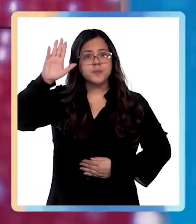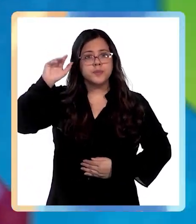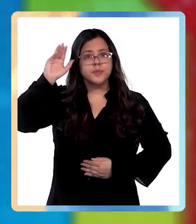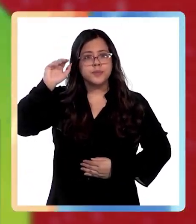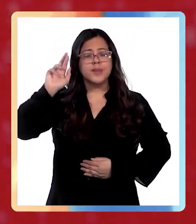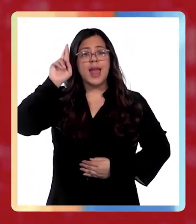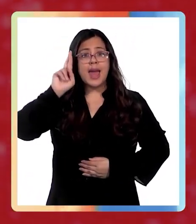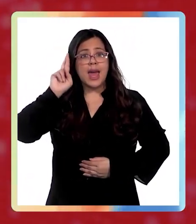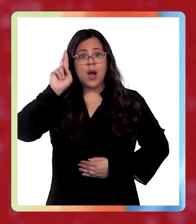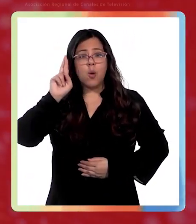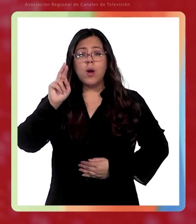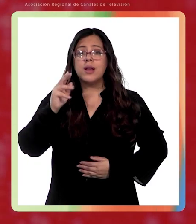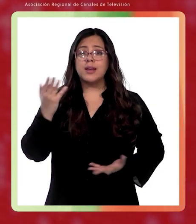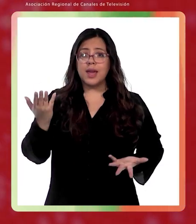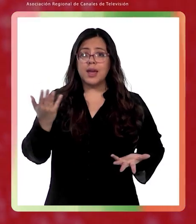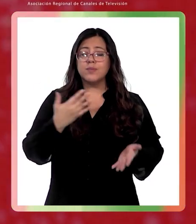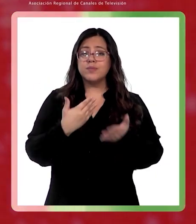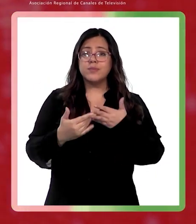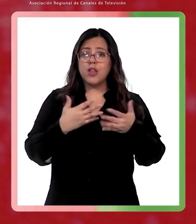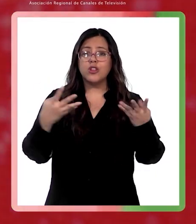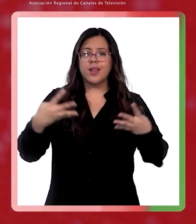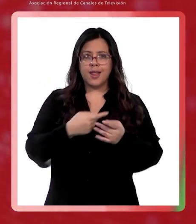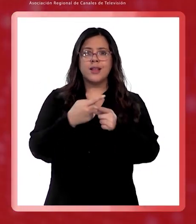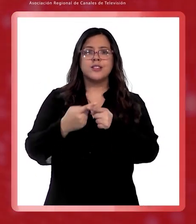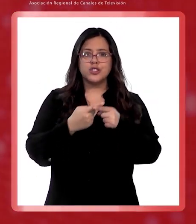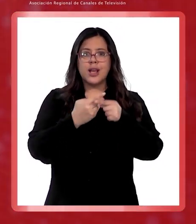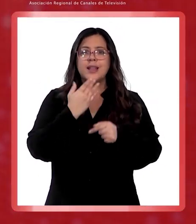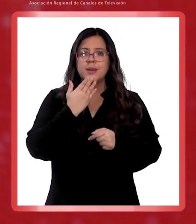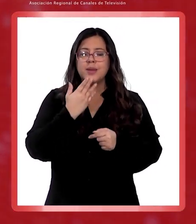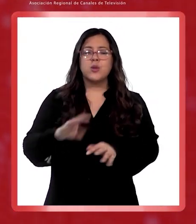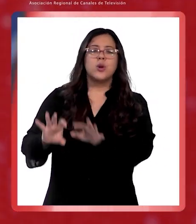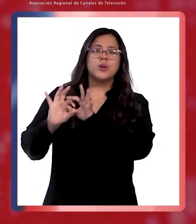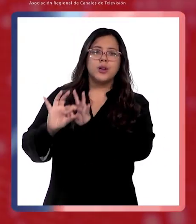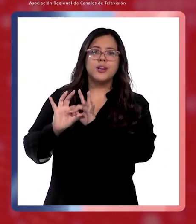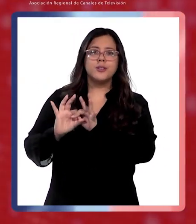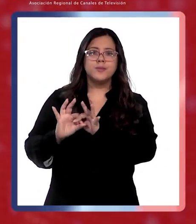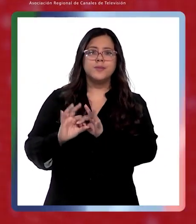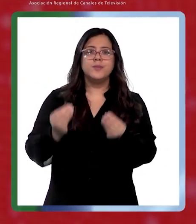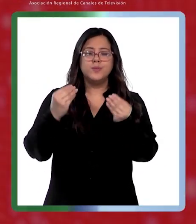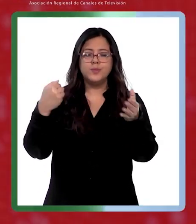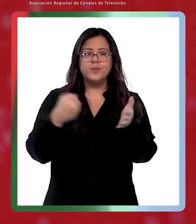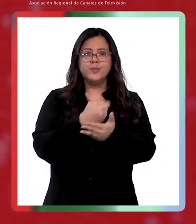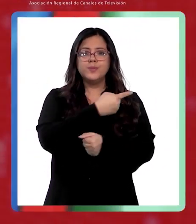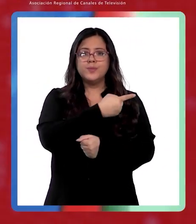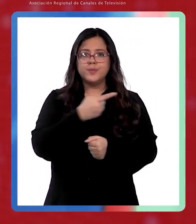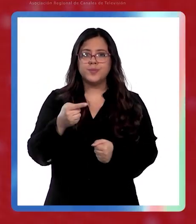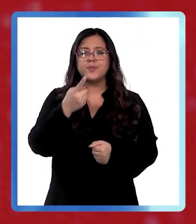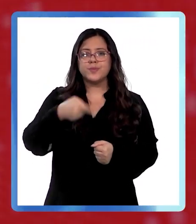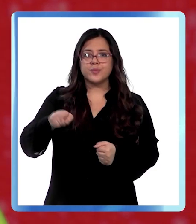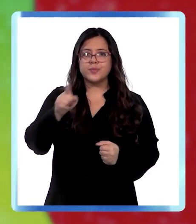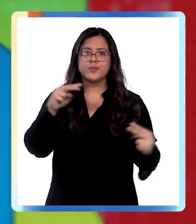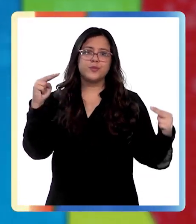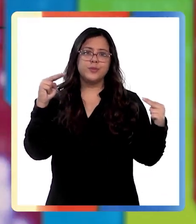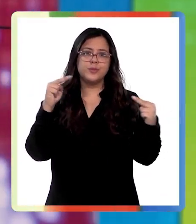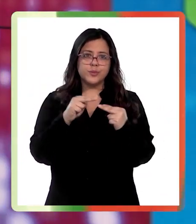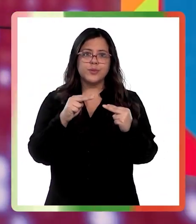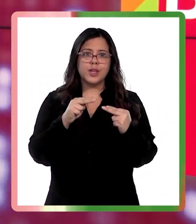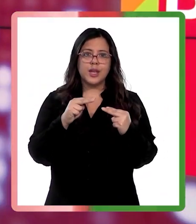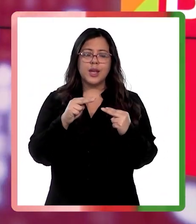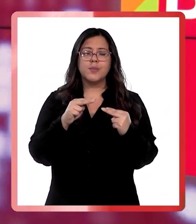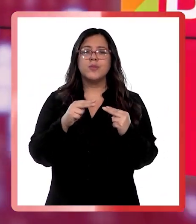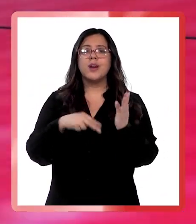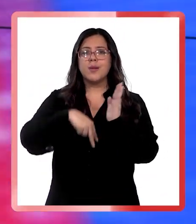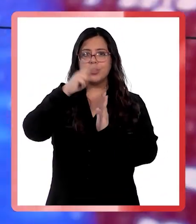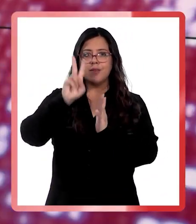www.portavoznoticias.cl. Nos despedimos y recuerden que también nos pueden encontrar en las redes sociales. Muchas gracias, que tengan un gran fin de semana y ya nos reencontramos